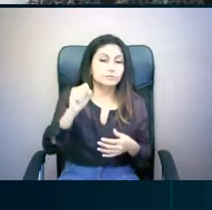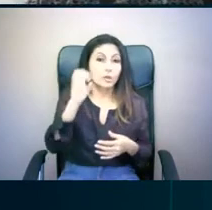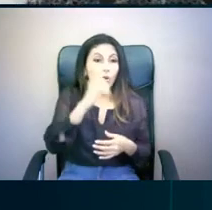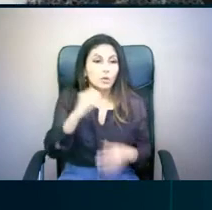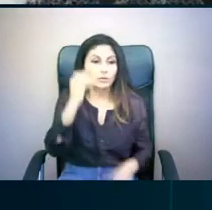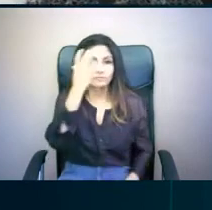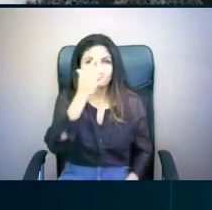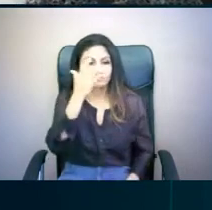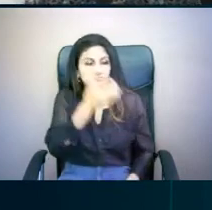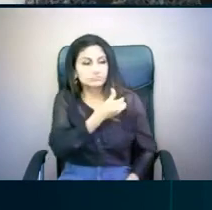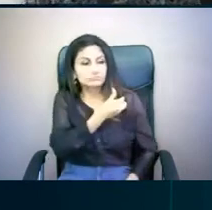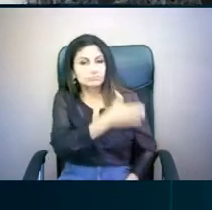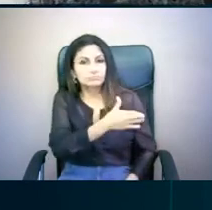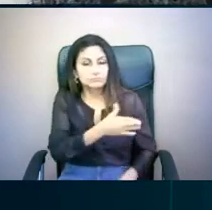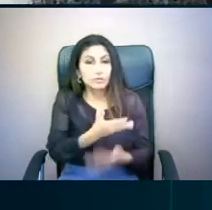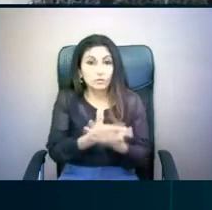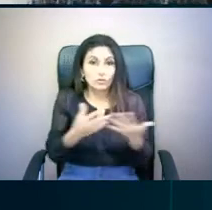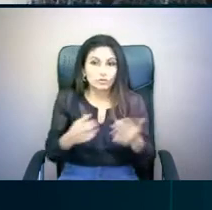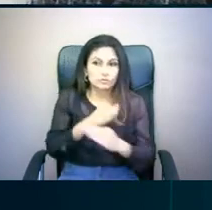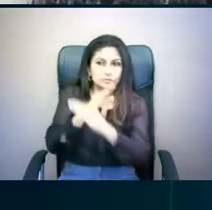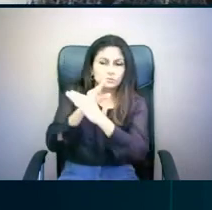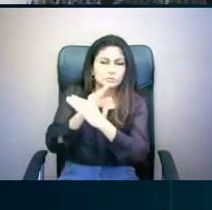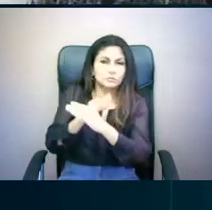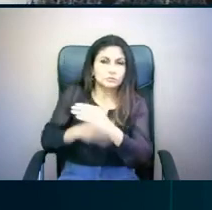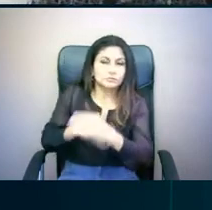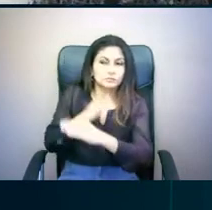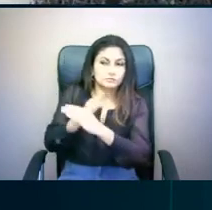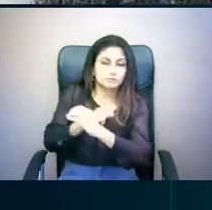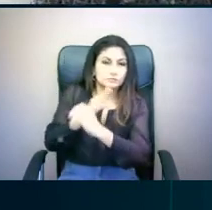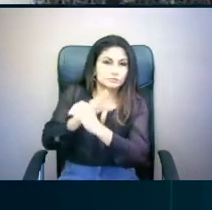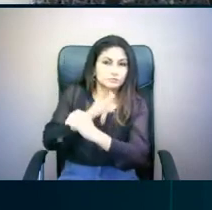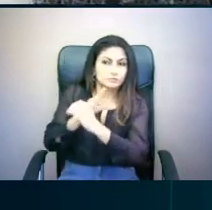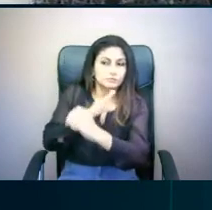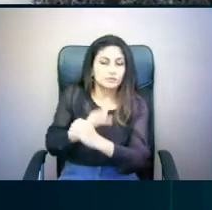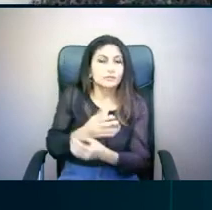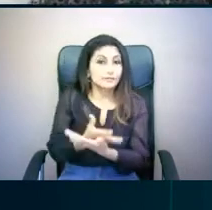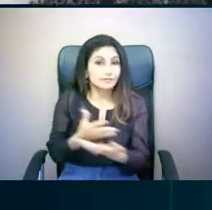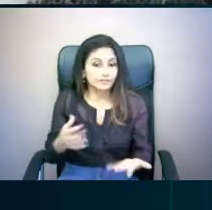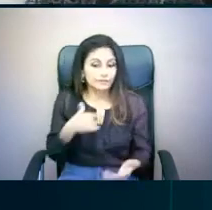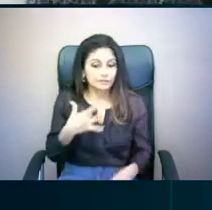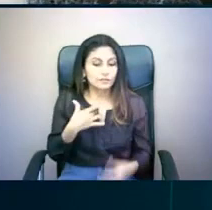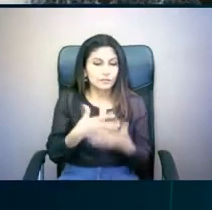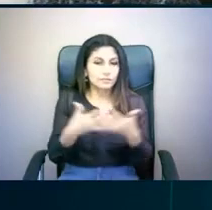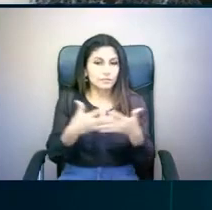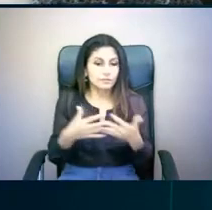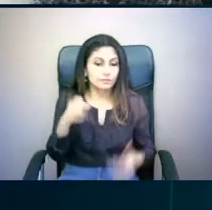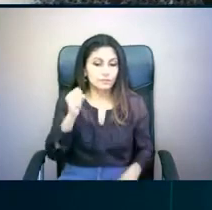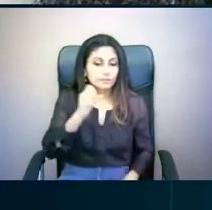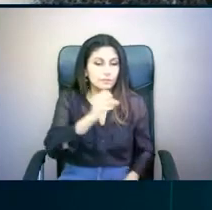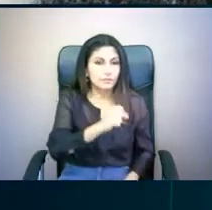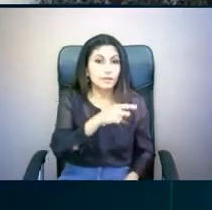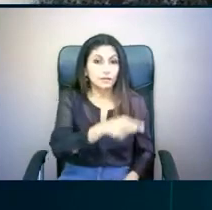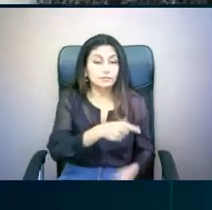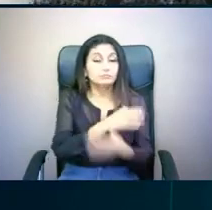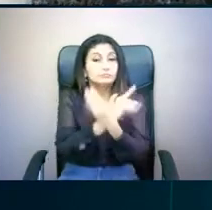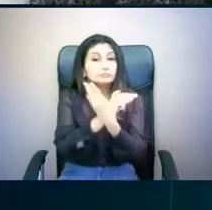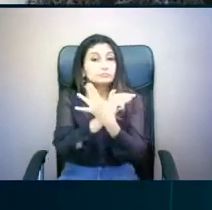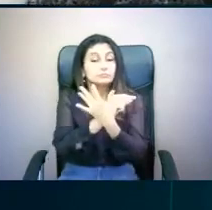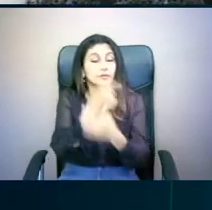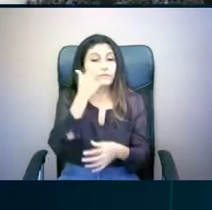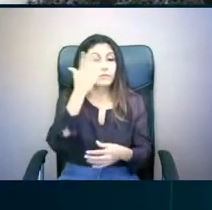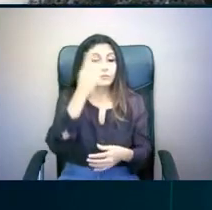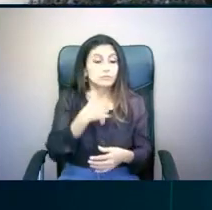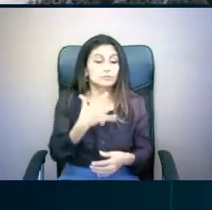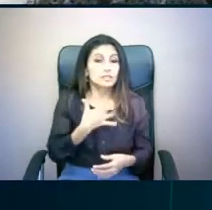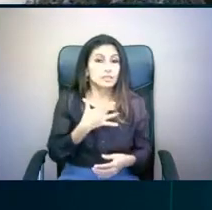entonces empezar a vetarlo. Entonces son un montón de algoritmos que lo que hacen es detectar qué es lo que hay escrito y digamos qué sentimiento hay a través de él para poder tomar